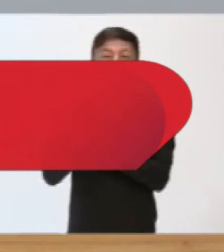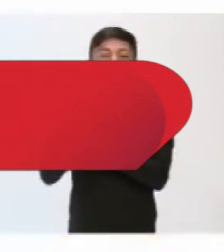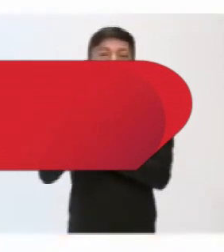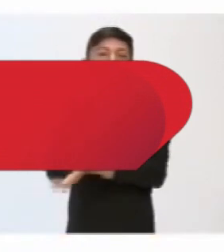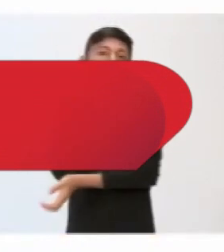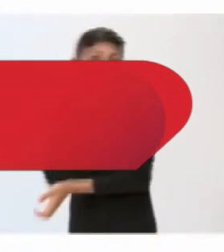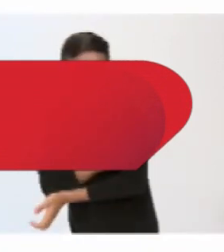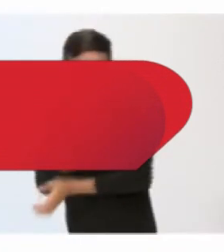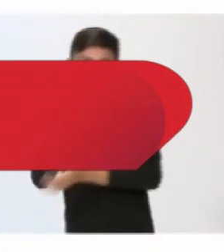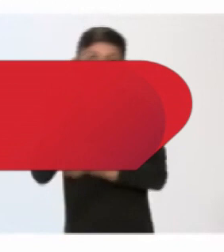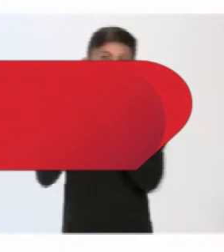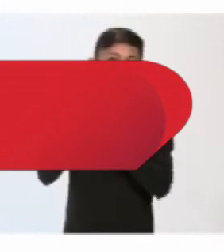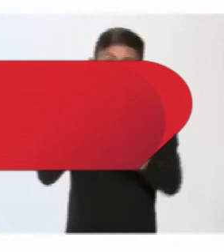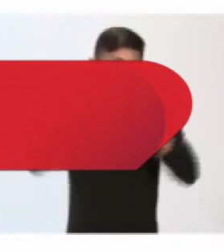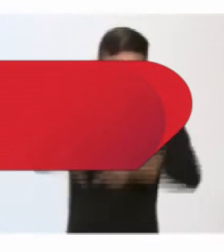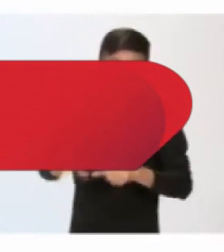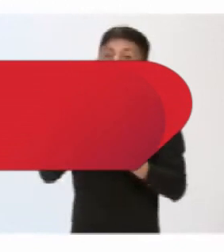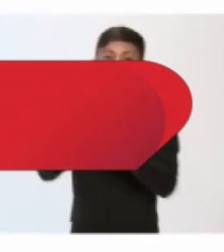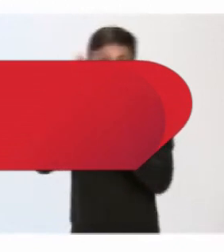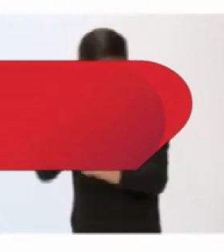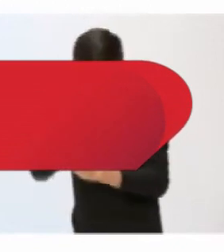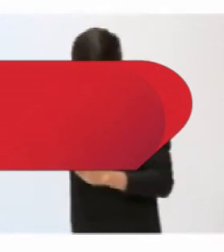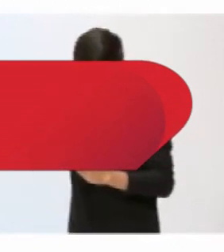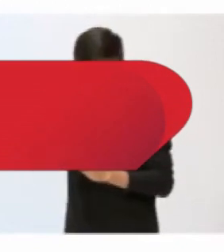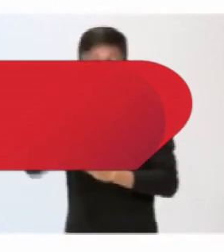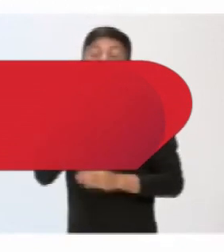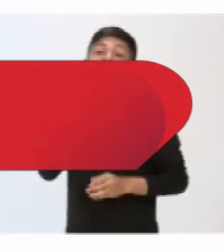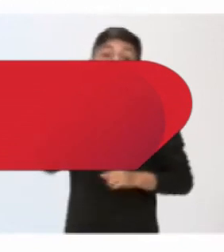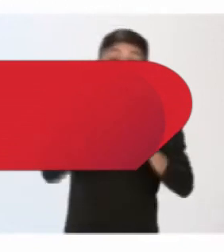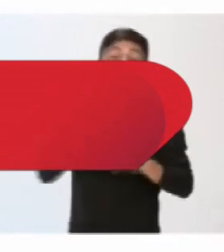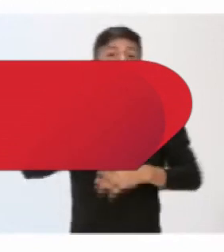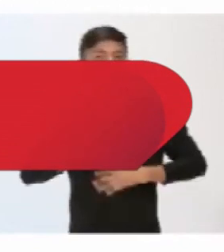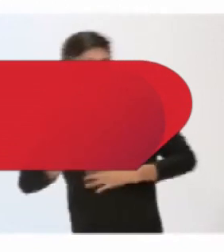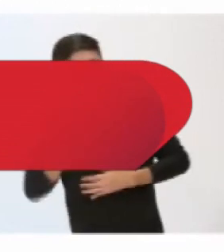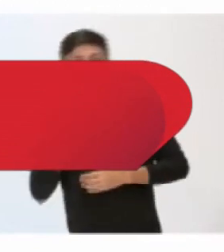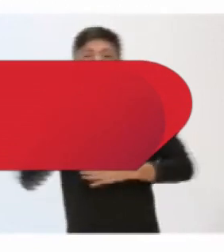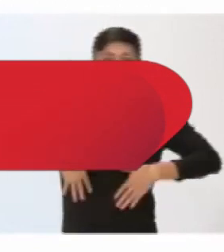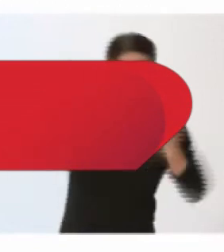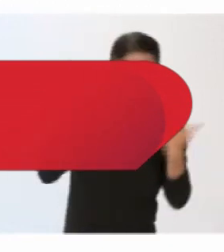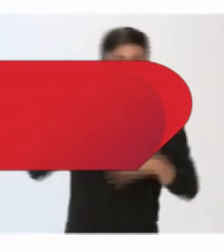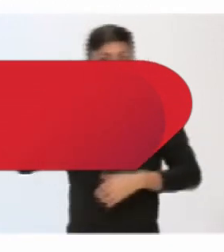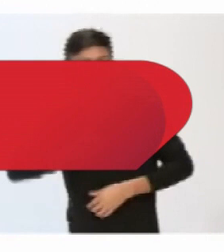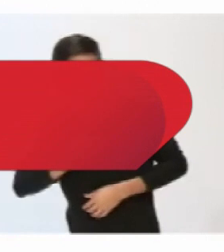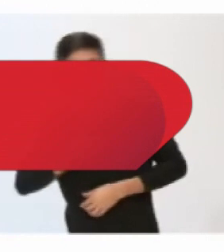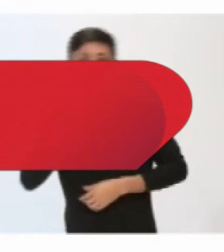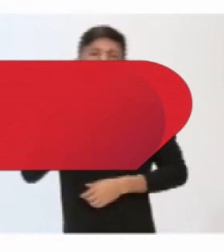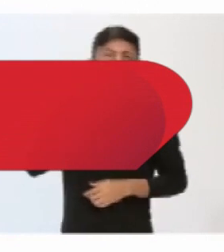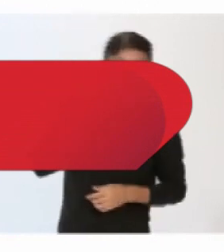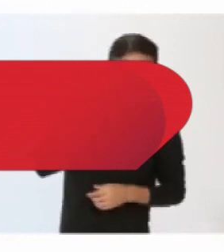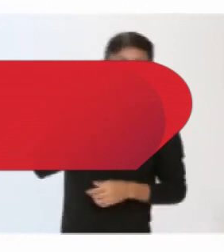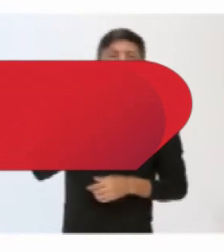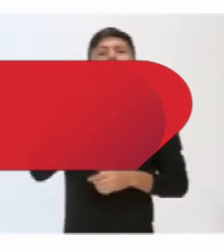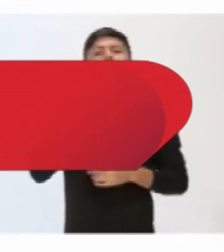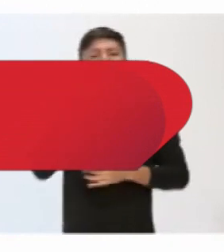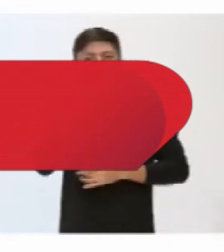socioeconómicas desfavorables. Quisiera recordarles a toda la población que ante síntomas como fiebre, tos, dolor de garganta, pérdida del